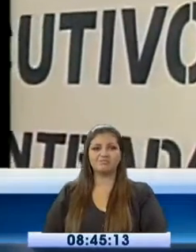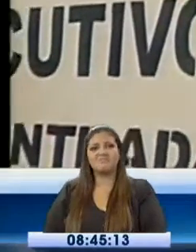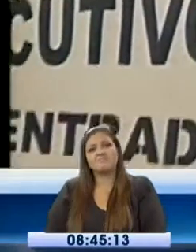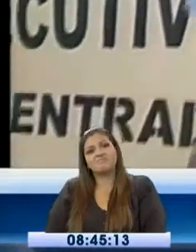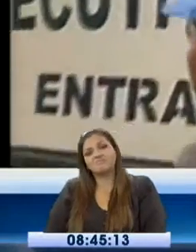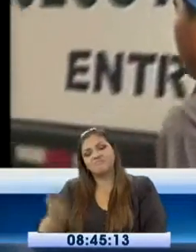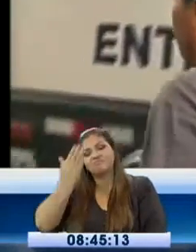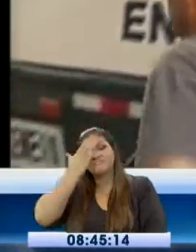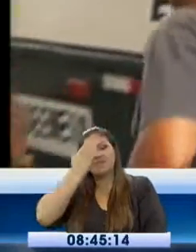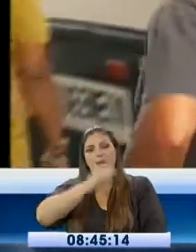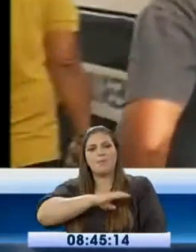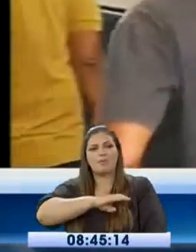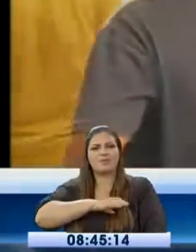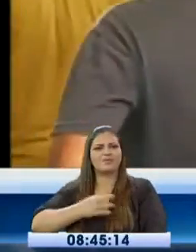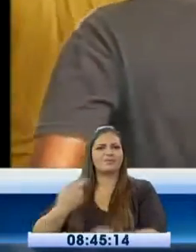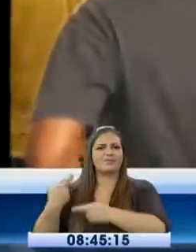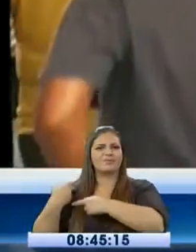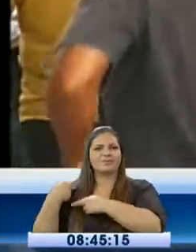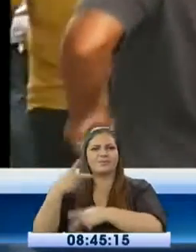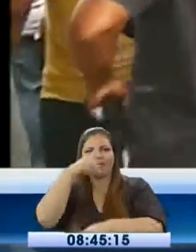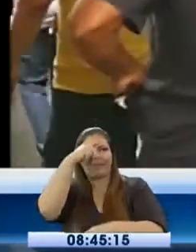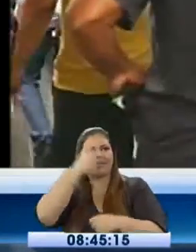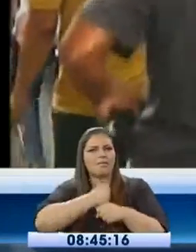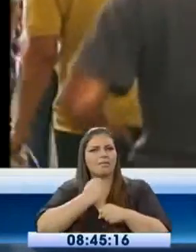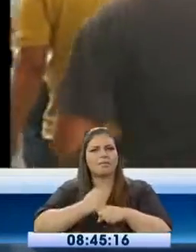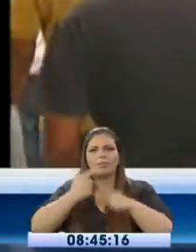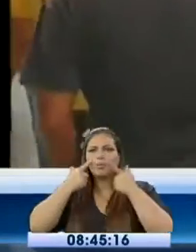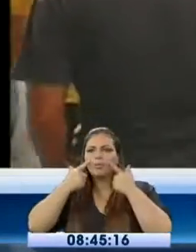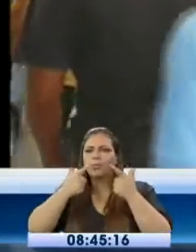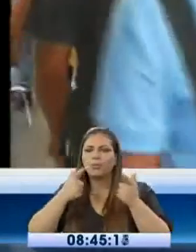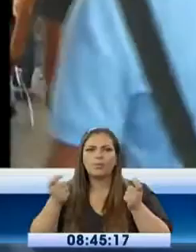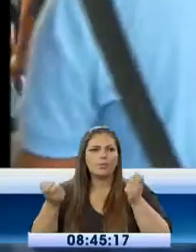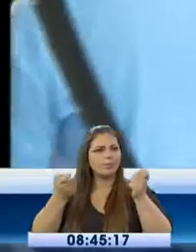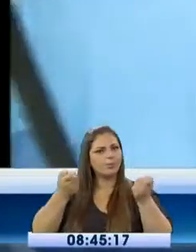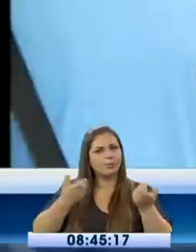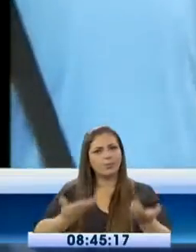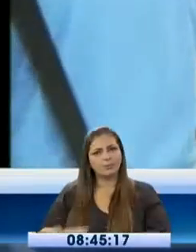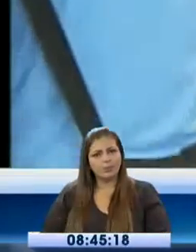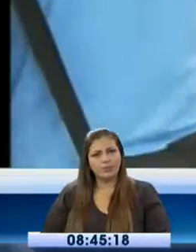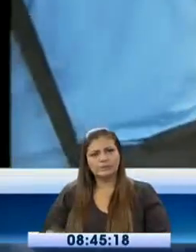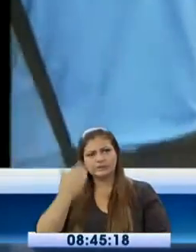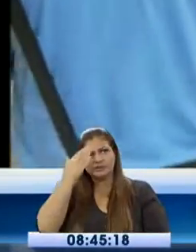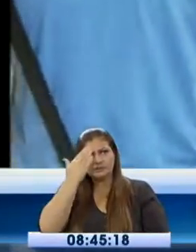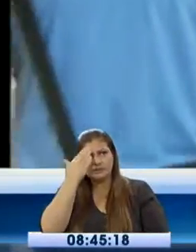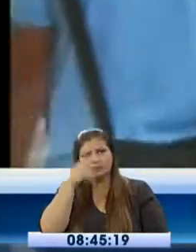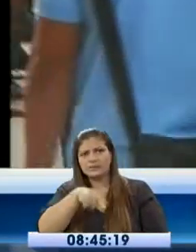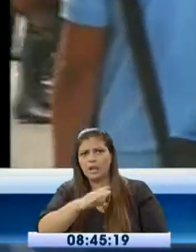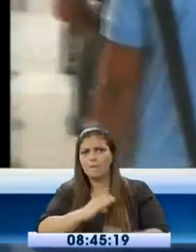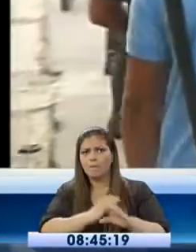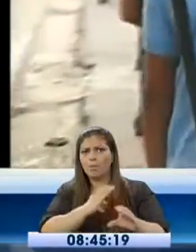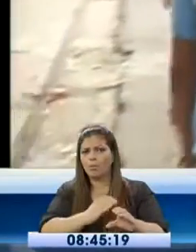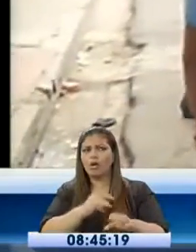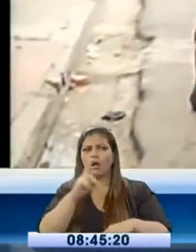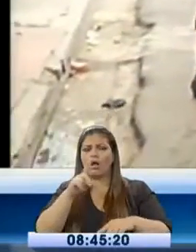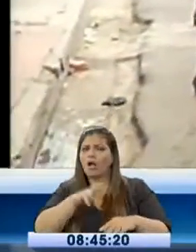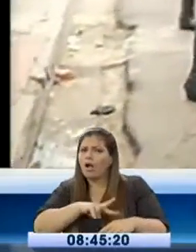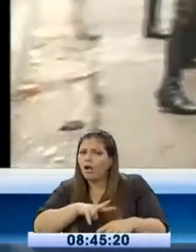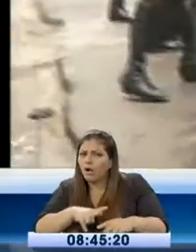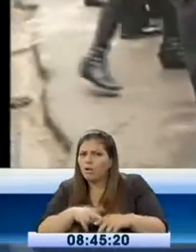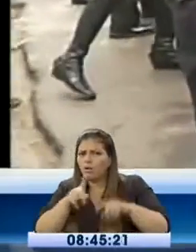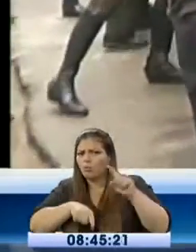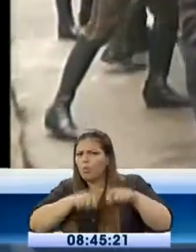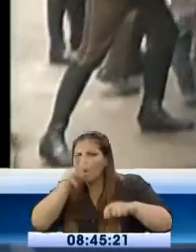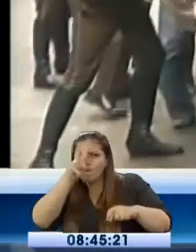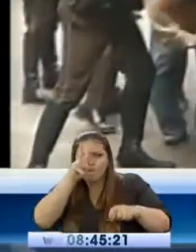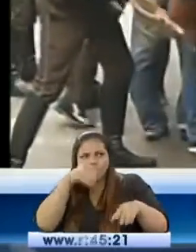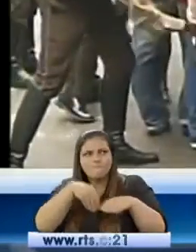para tratar de ubicar posibles hechos delictivos, prevenirlos en estos buses que son de alta circulación, que vienen